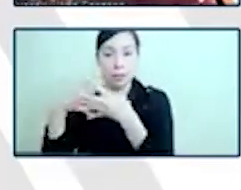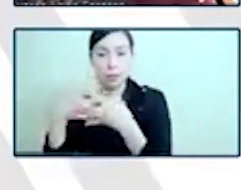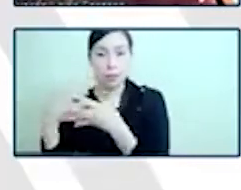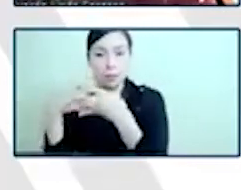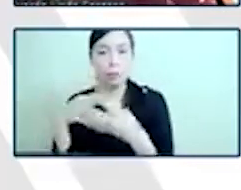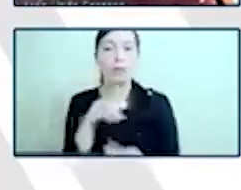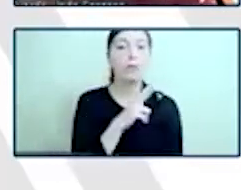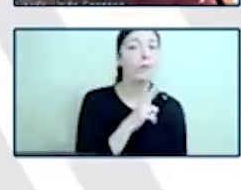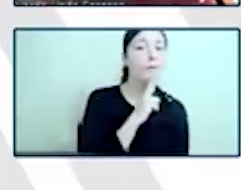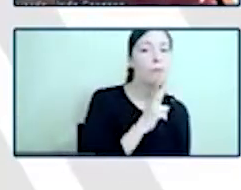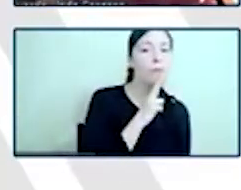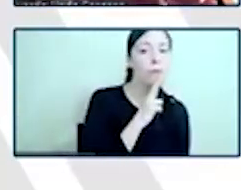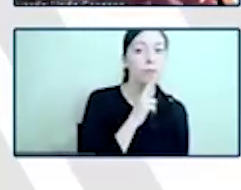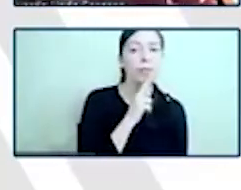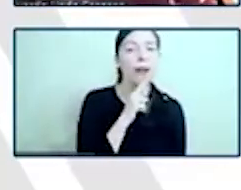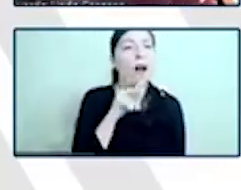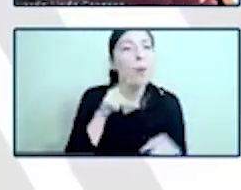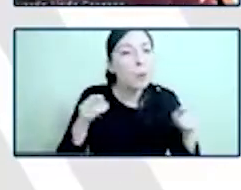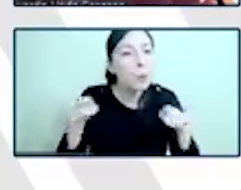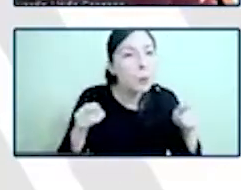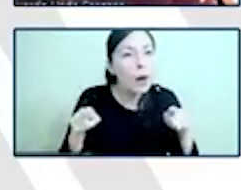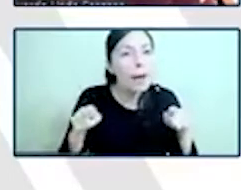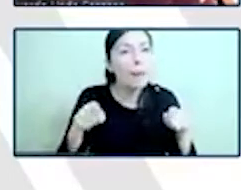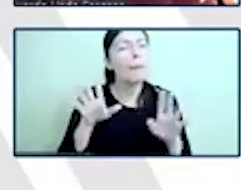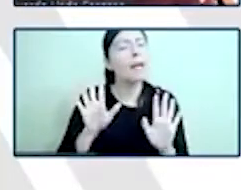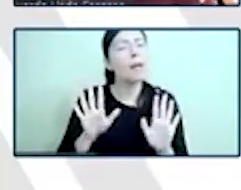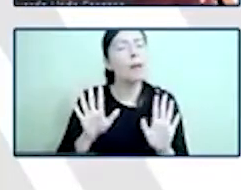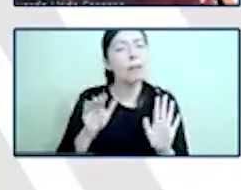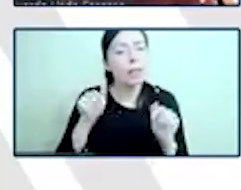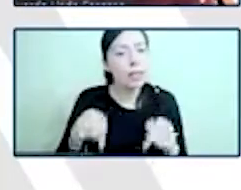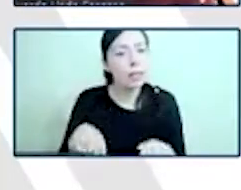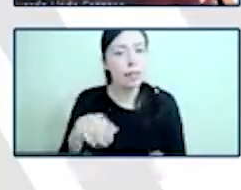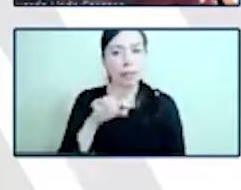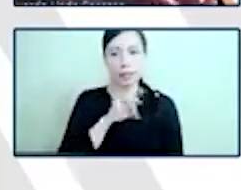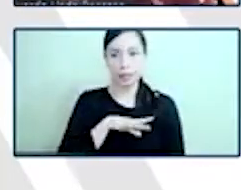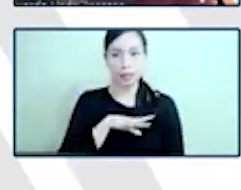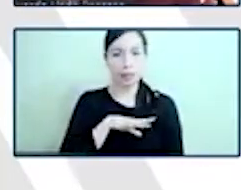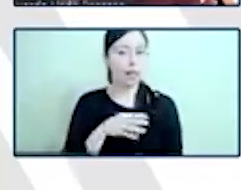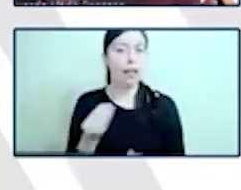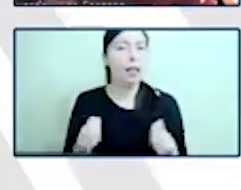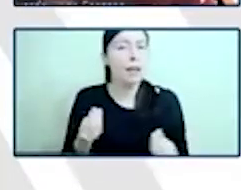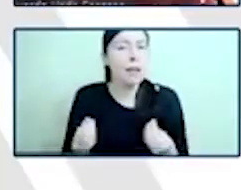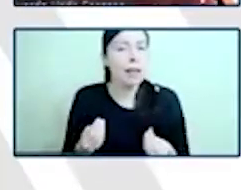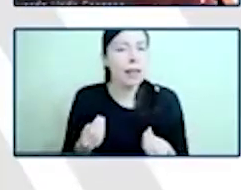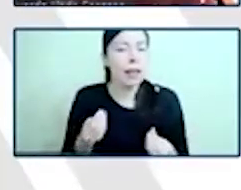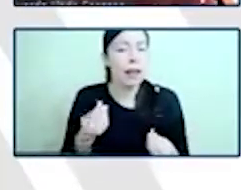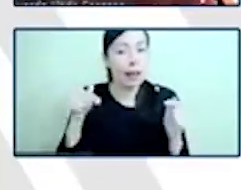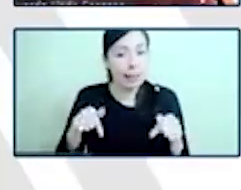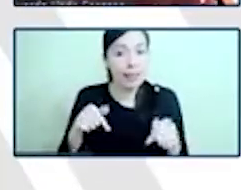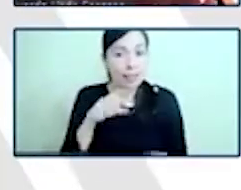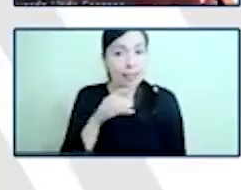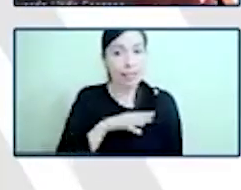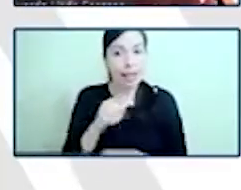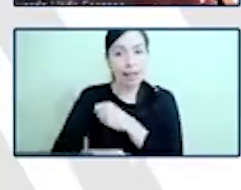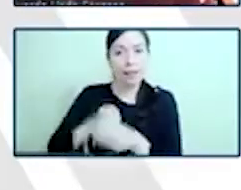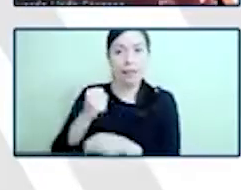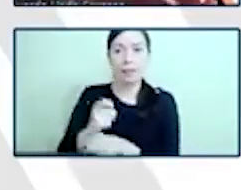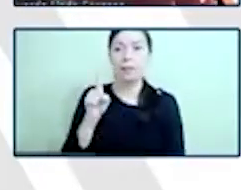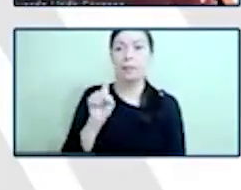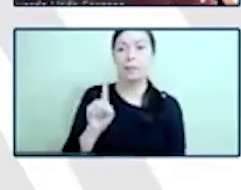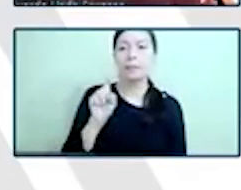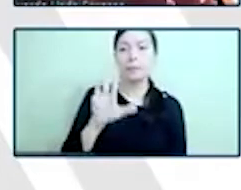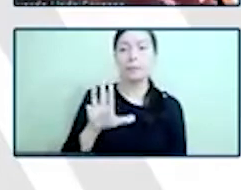se está generando esta tensión. ¿Qué es lo que ocurre en Chile? En Chile, en el año 1957, se